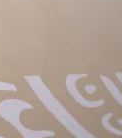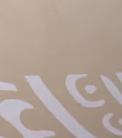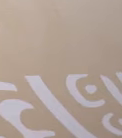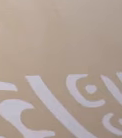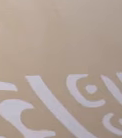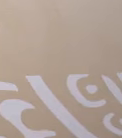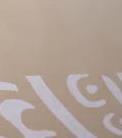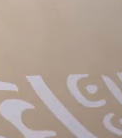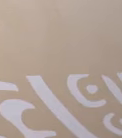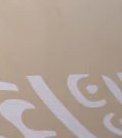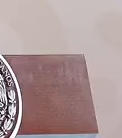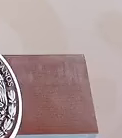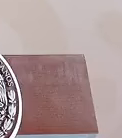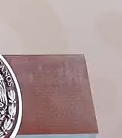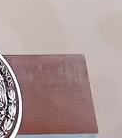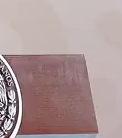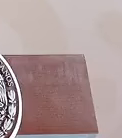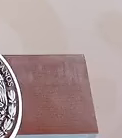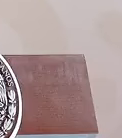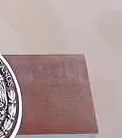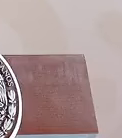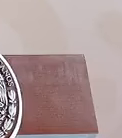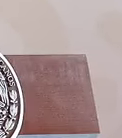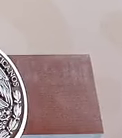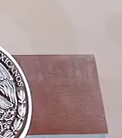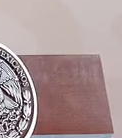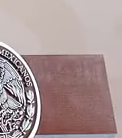demás, bien, y tengo que